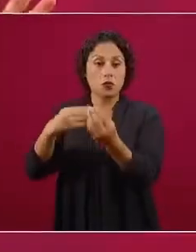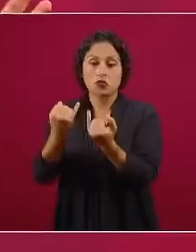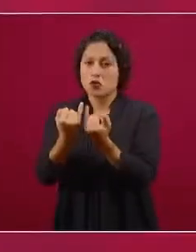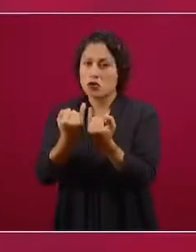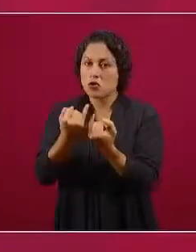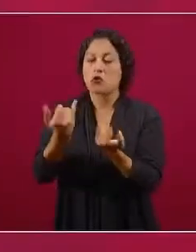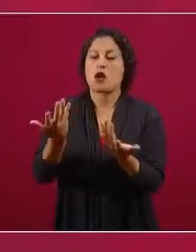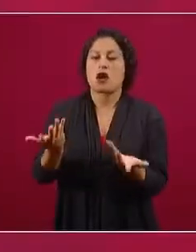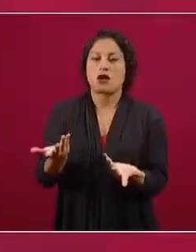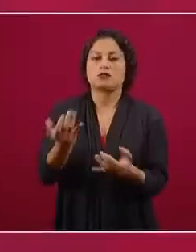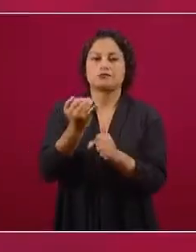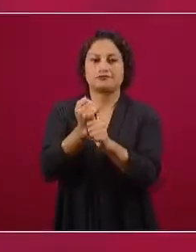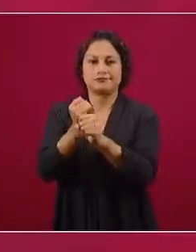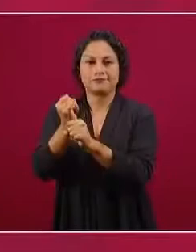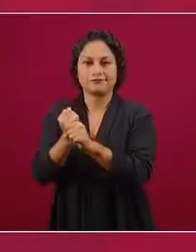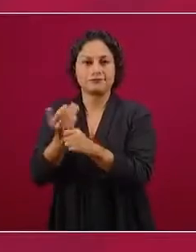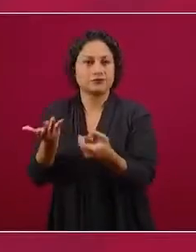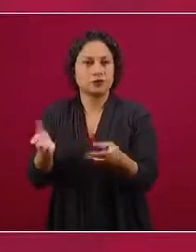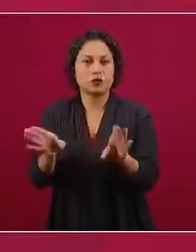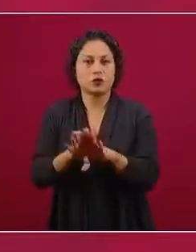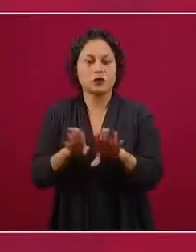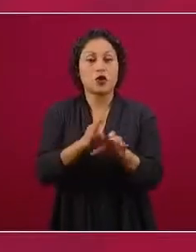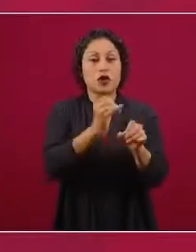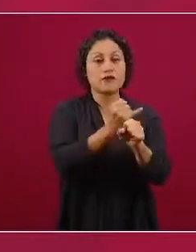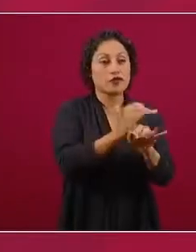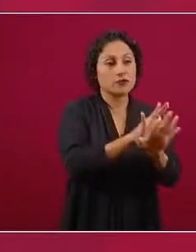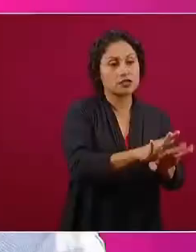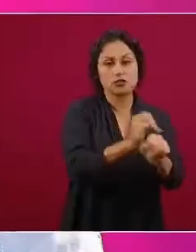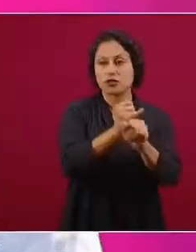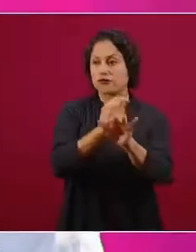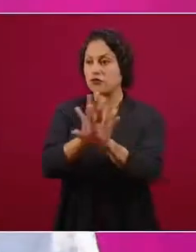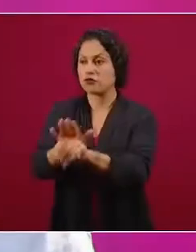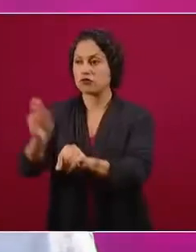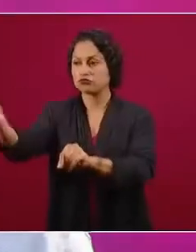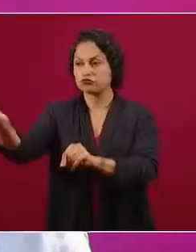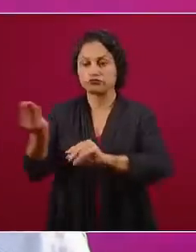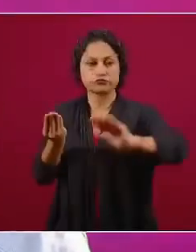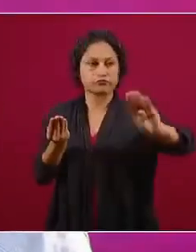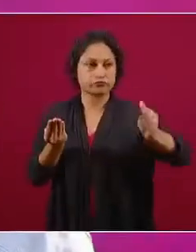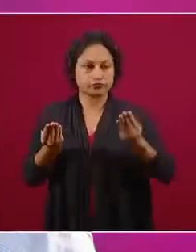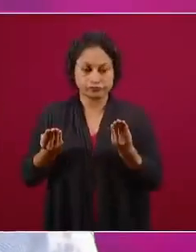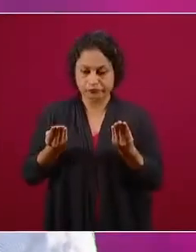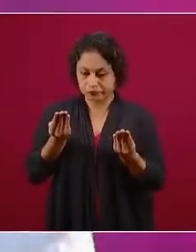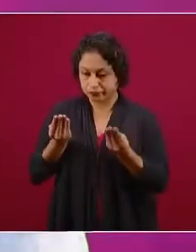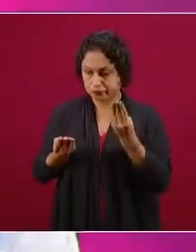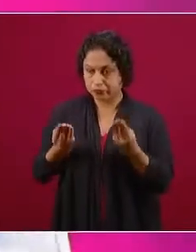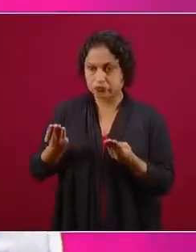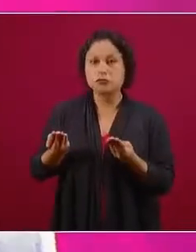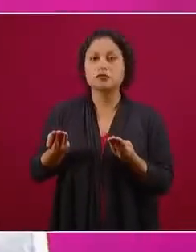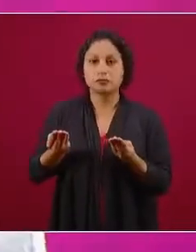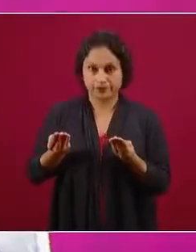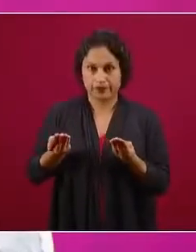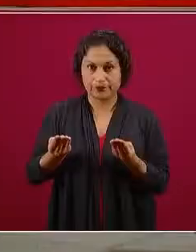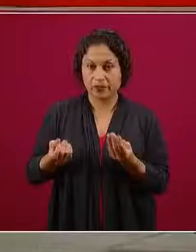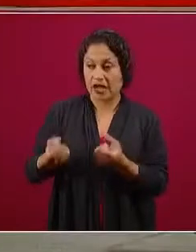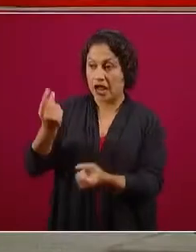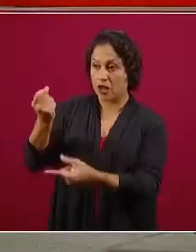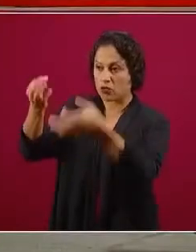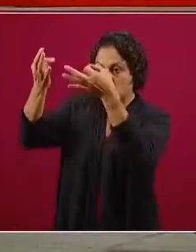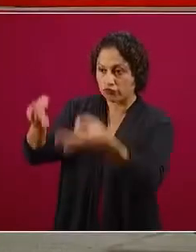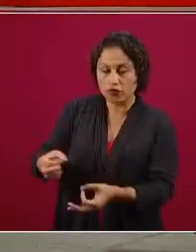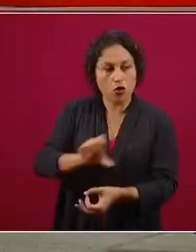el que se juntan información y se contrasta información de fuentes formales con fuentes